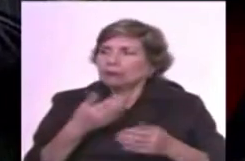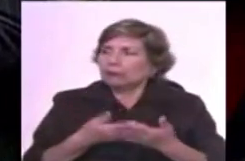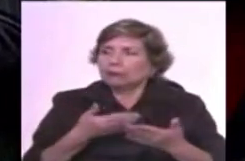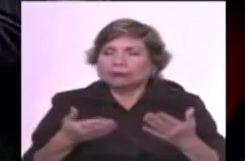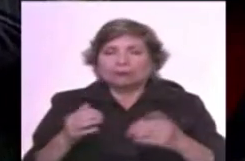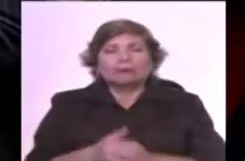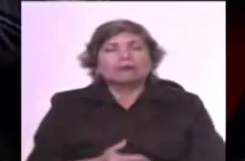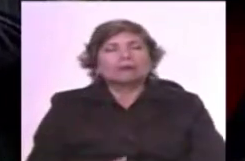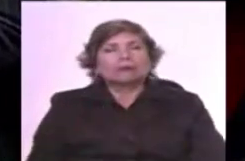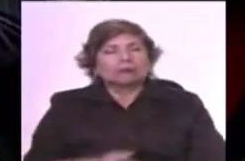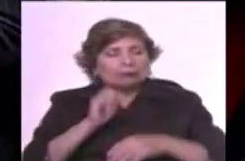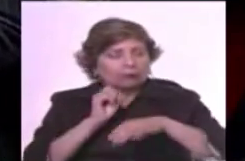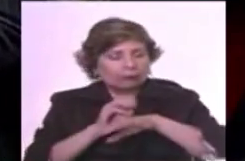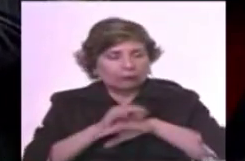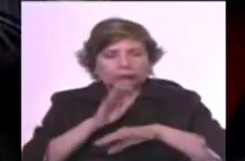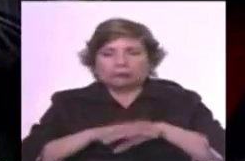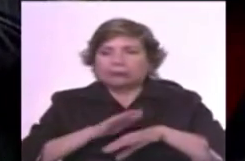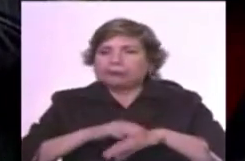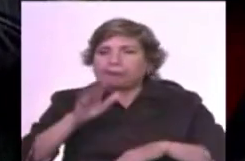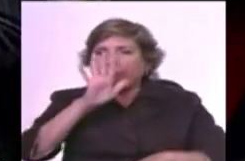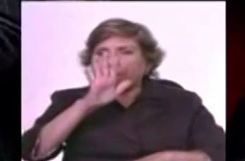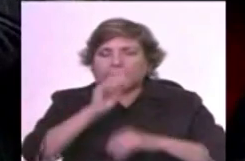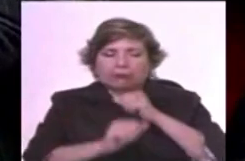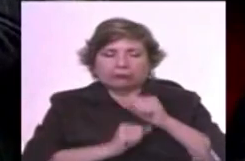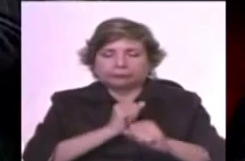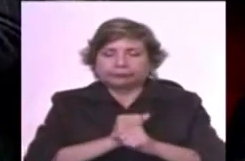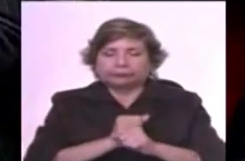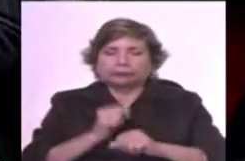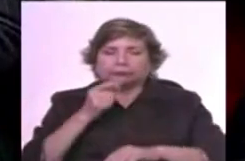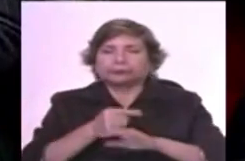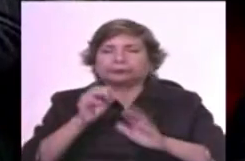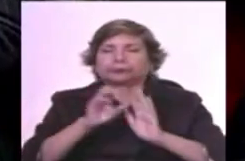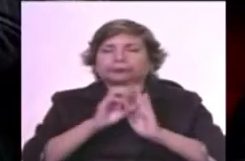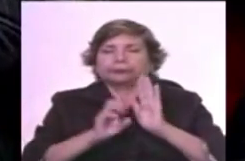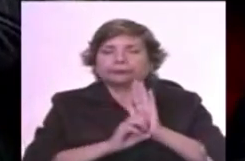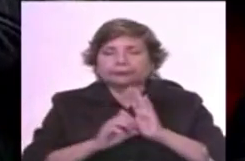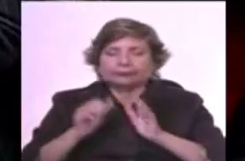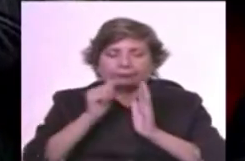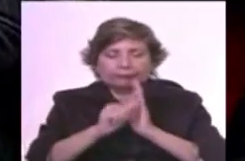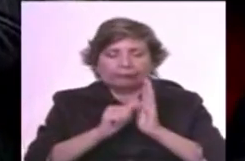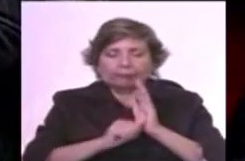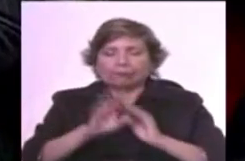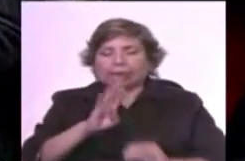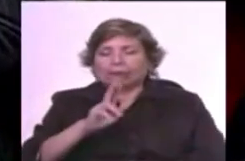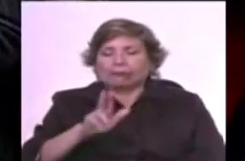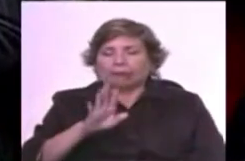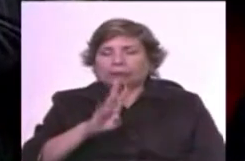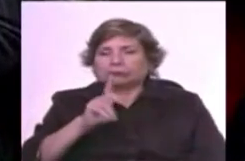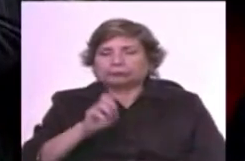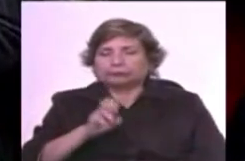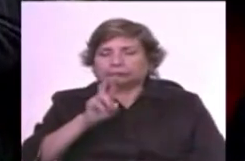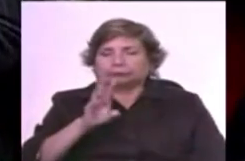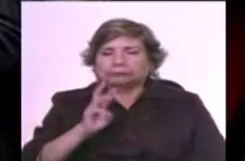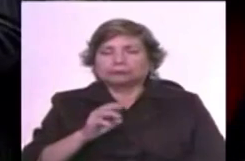para dar cuenta del aumento de casos de dengue, y esto todavía viene siendo evaluado por el presidente del Congreso de la República, José